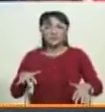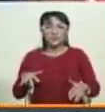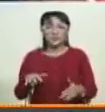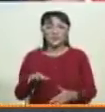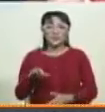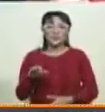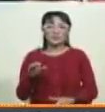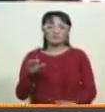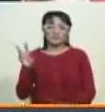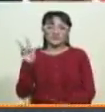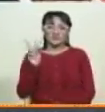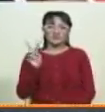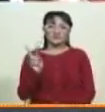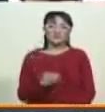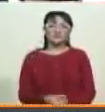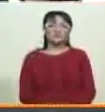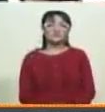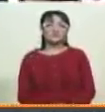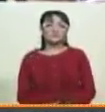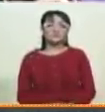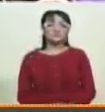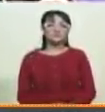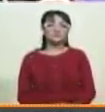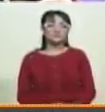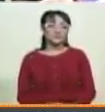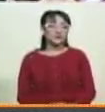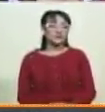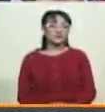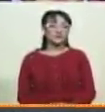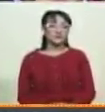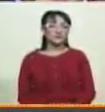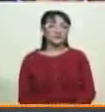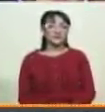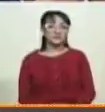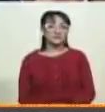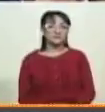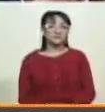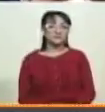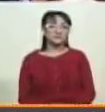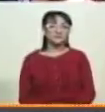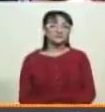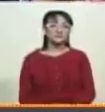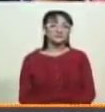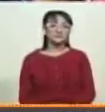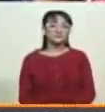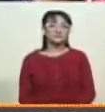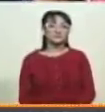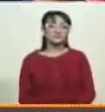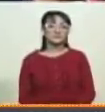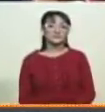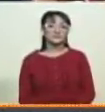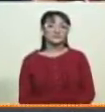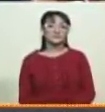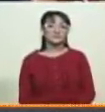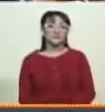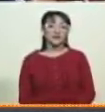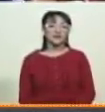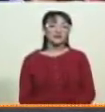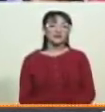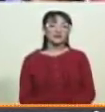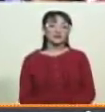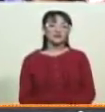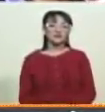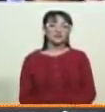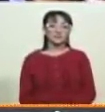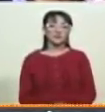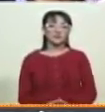patria venezolana. Y además, queremos resaltar que desde a lo largo de todo el desenvolvimiento de la campaña